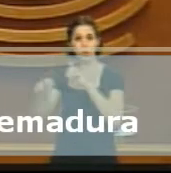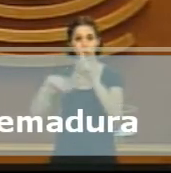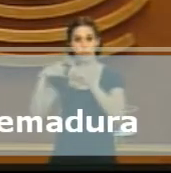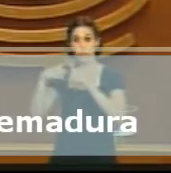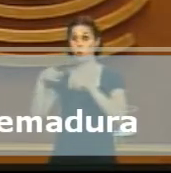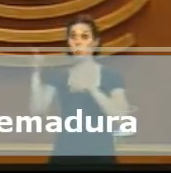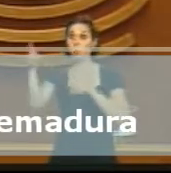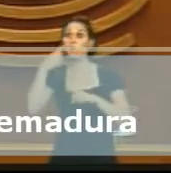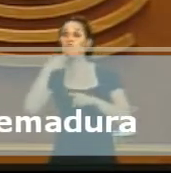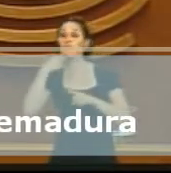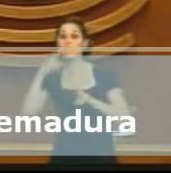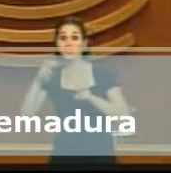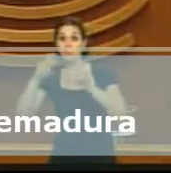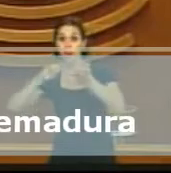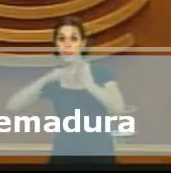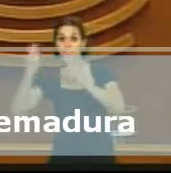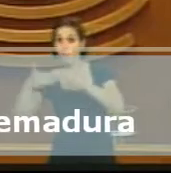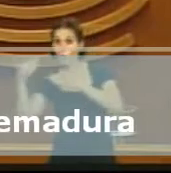lo que usted ha dicho sobre la innovación.